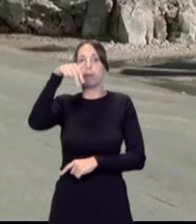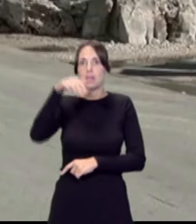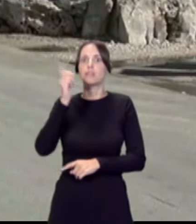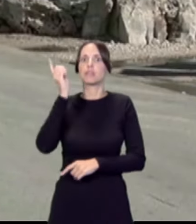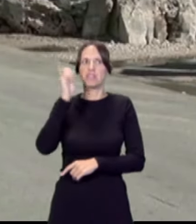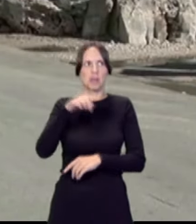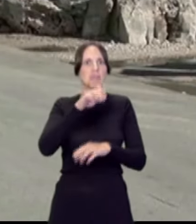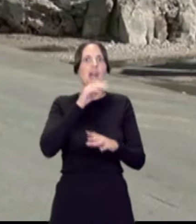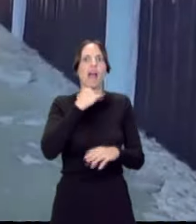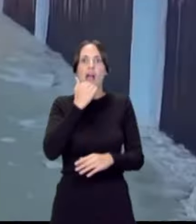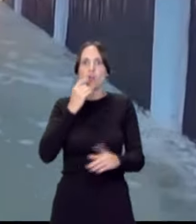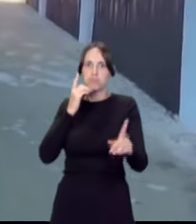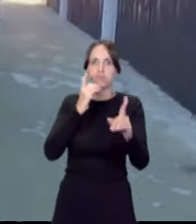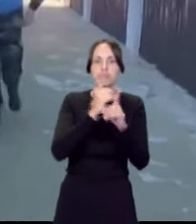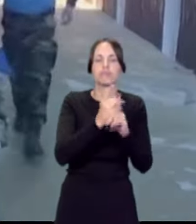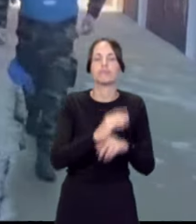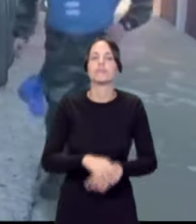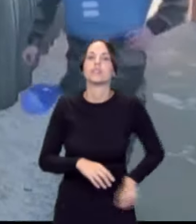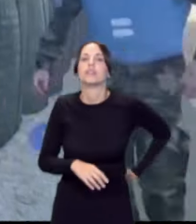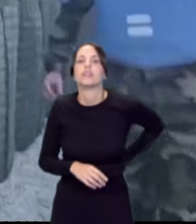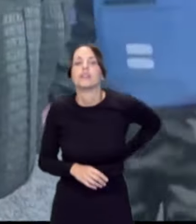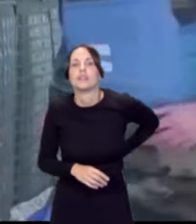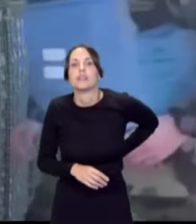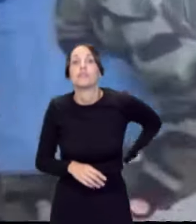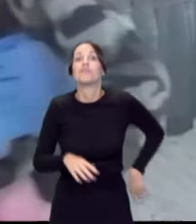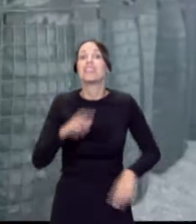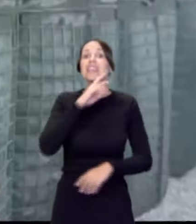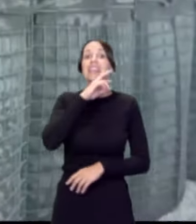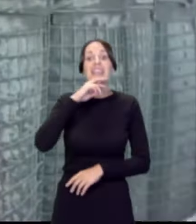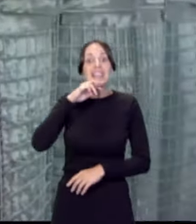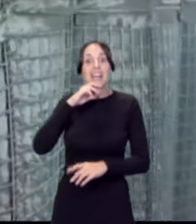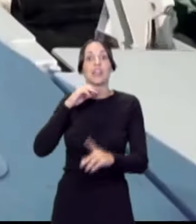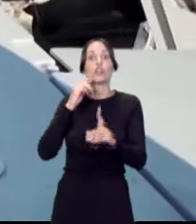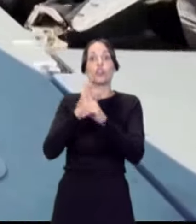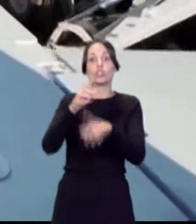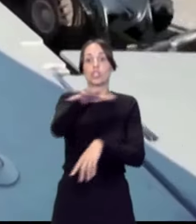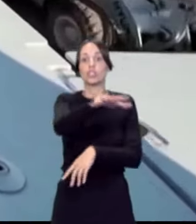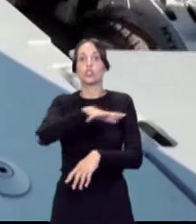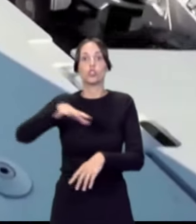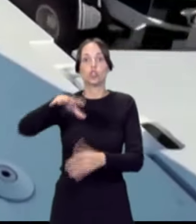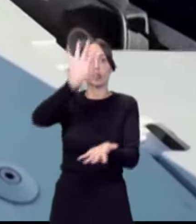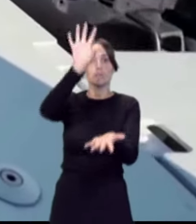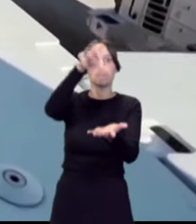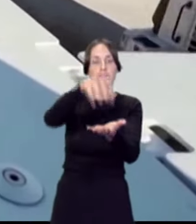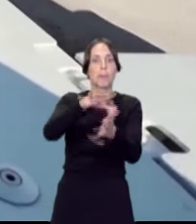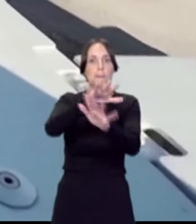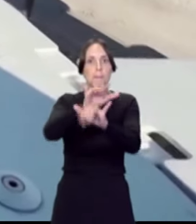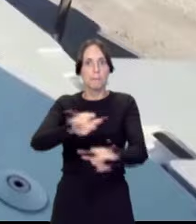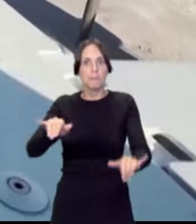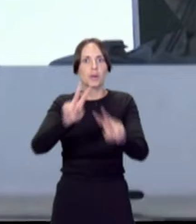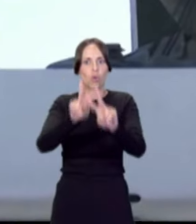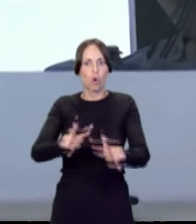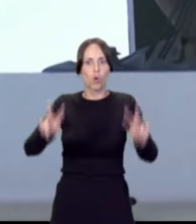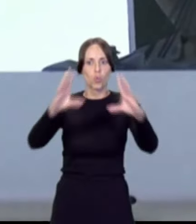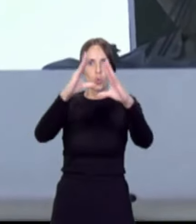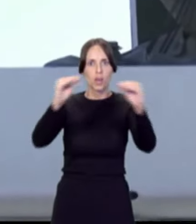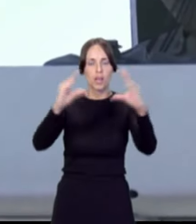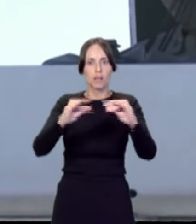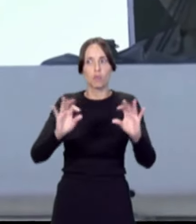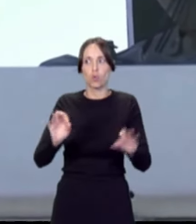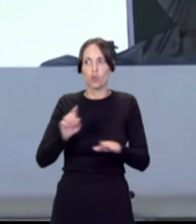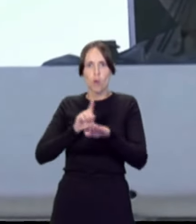Israel ha vuelto a atacar una de las bases de la misión de paz de la ONU en Líbano. Un tanque israelí ha abierto fuego contra una